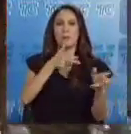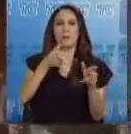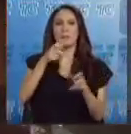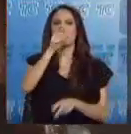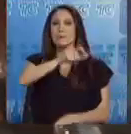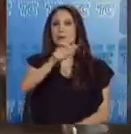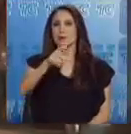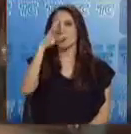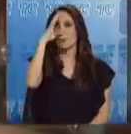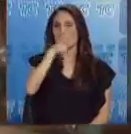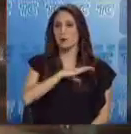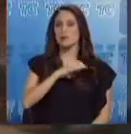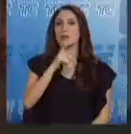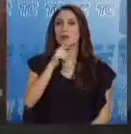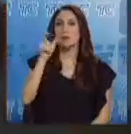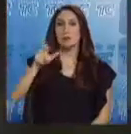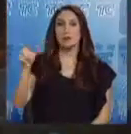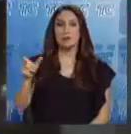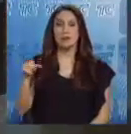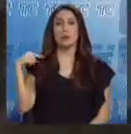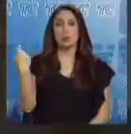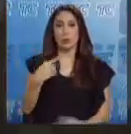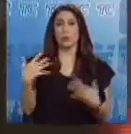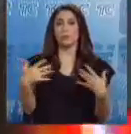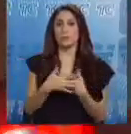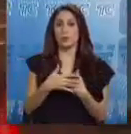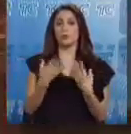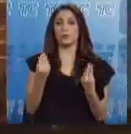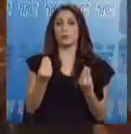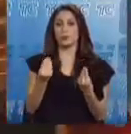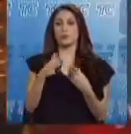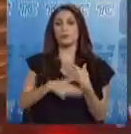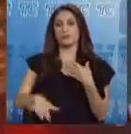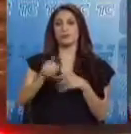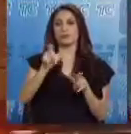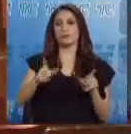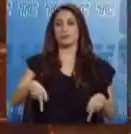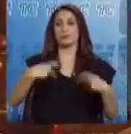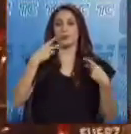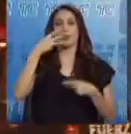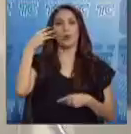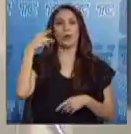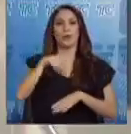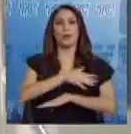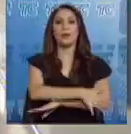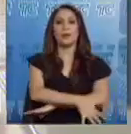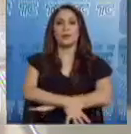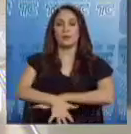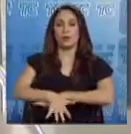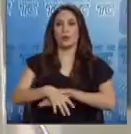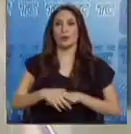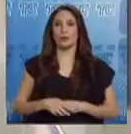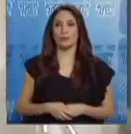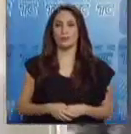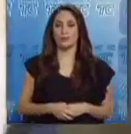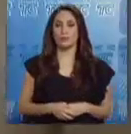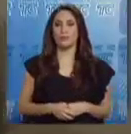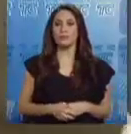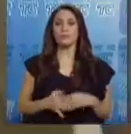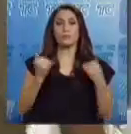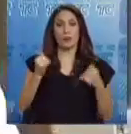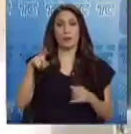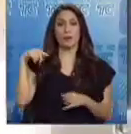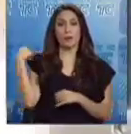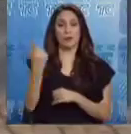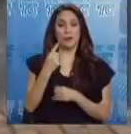de indígenas antimineros que ha sembrado temor en los pobladores de esa zona del oriente ecuatoriano. Las autoridades han denunciado que en